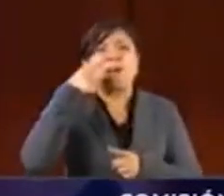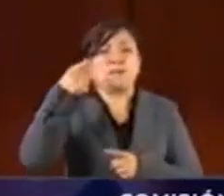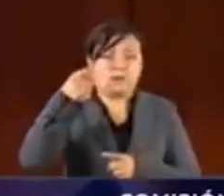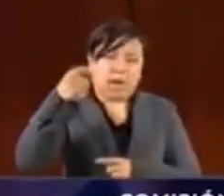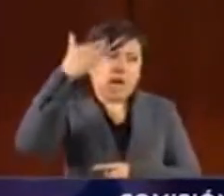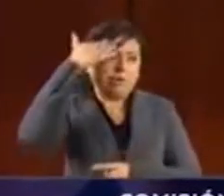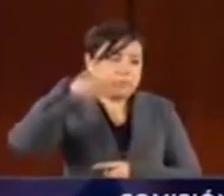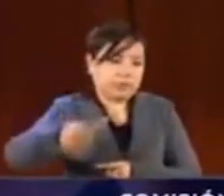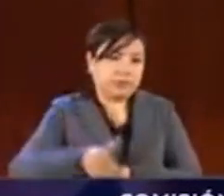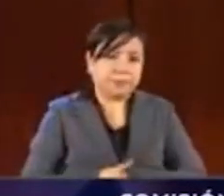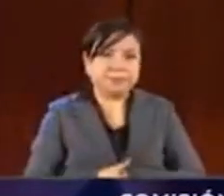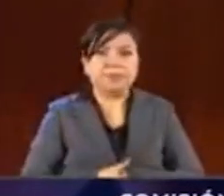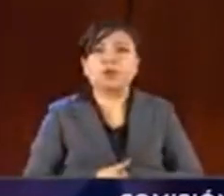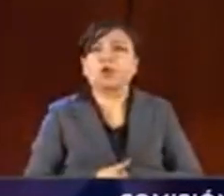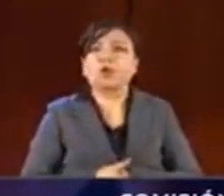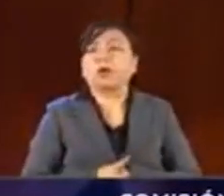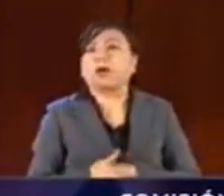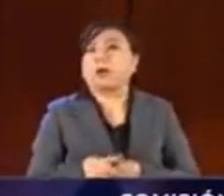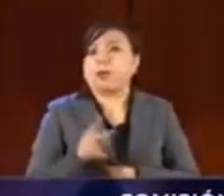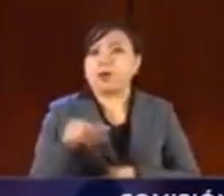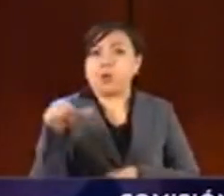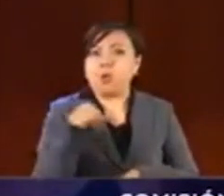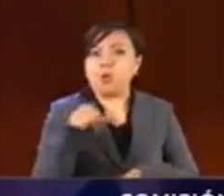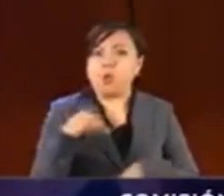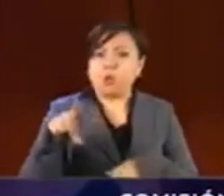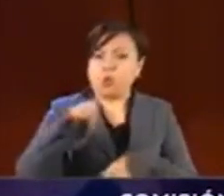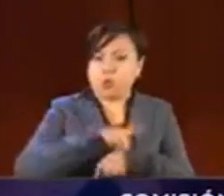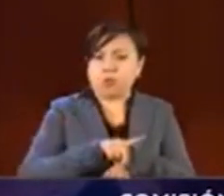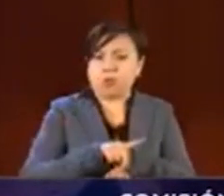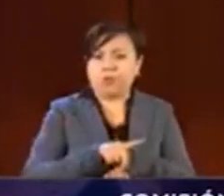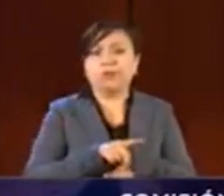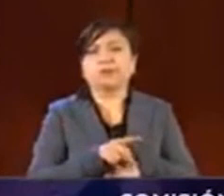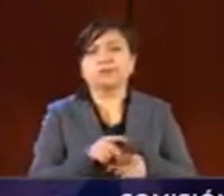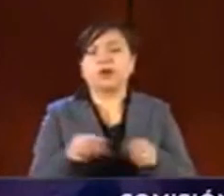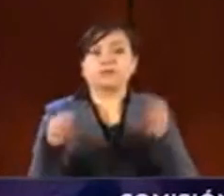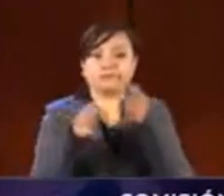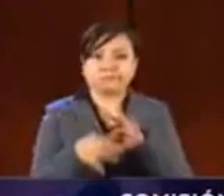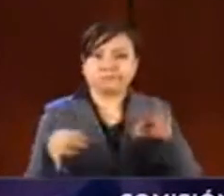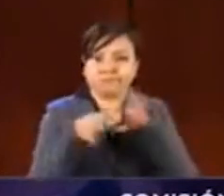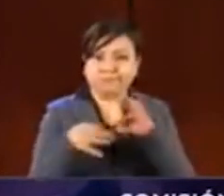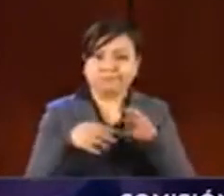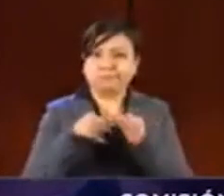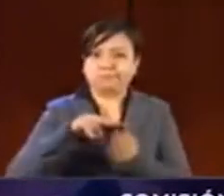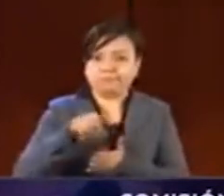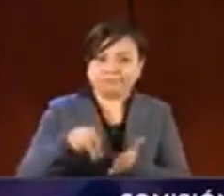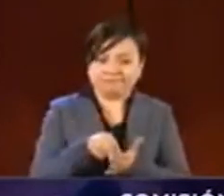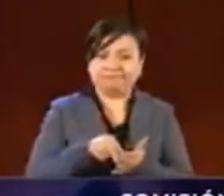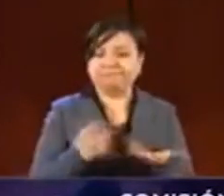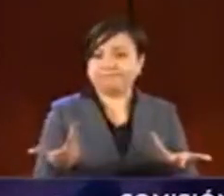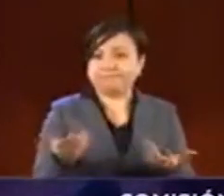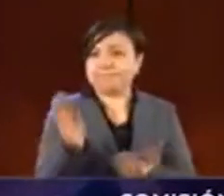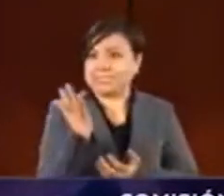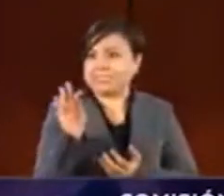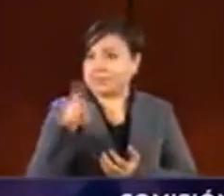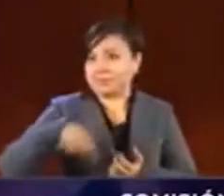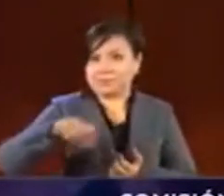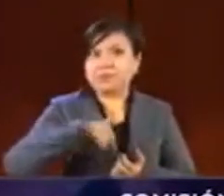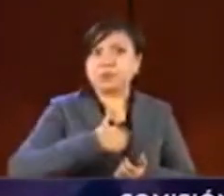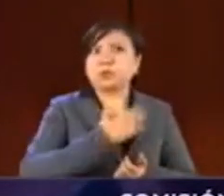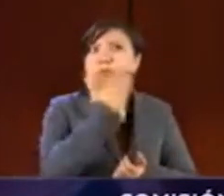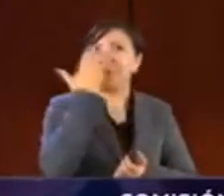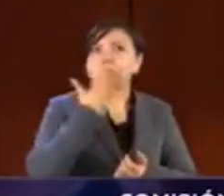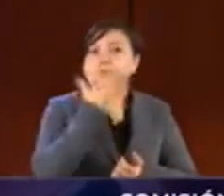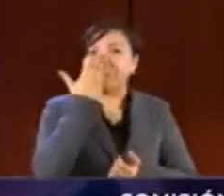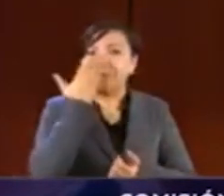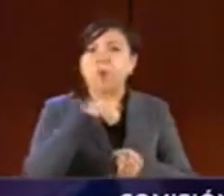hoy es que ya como se ha hecho costumbre, de manera directa, se pretende